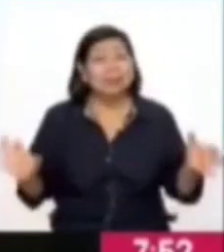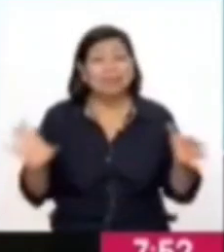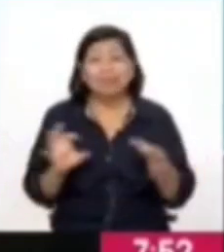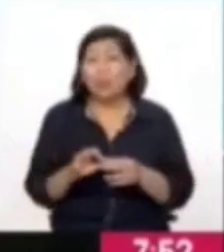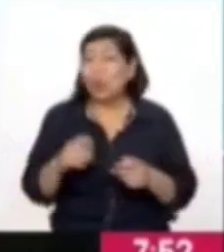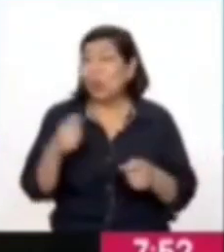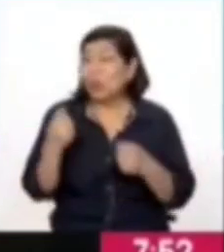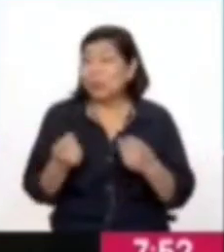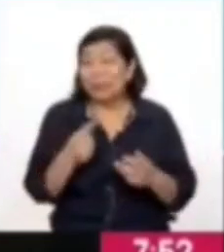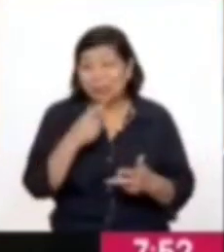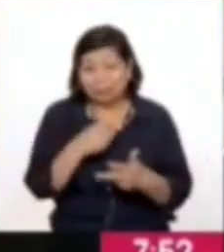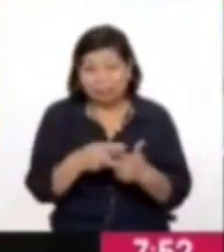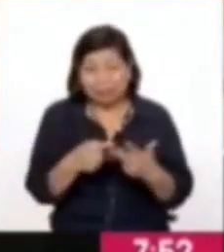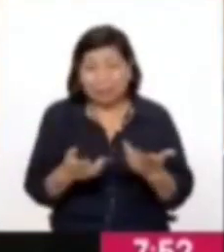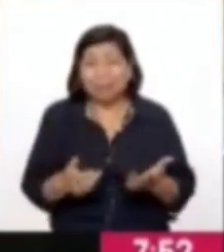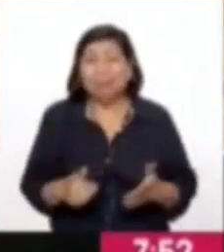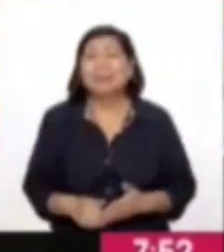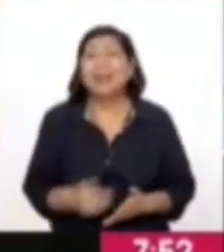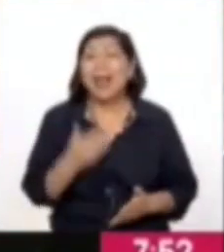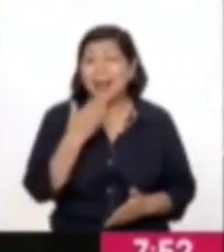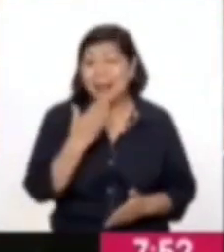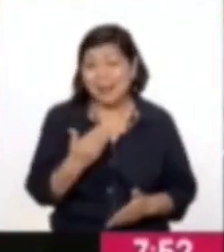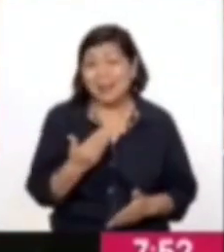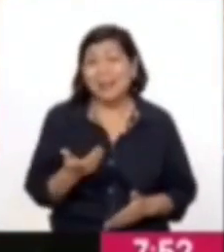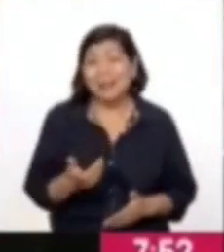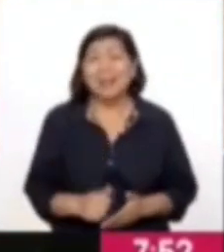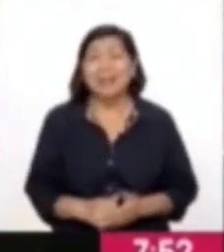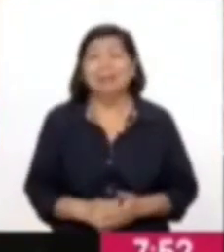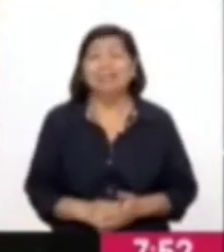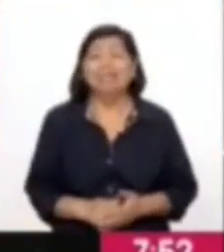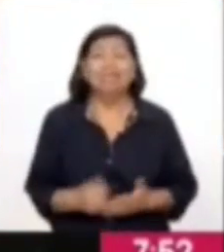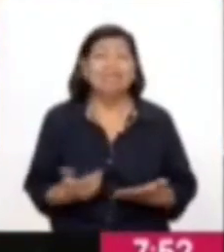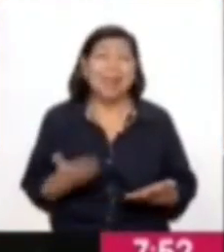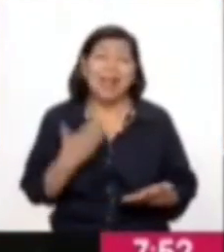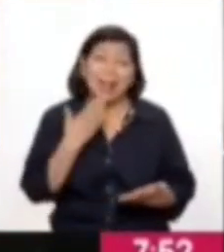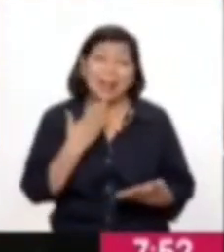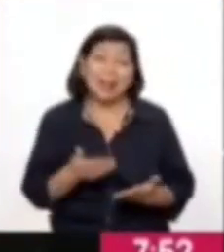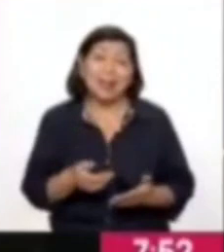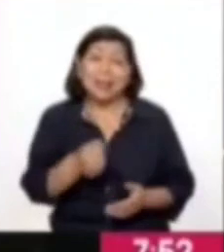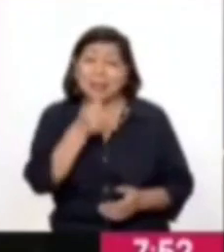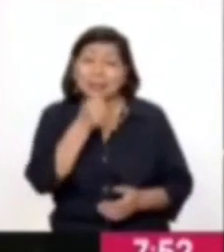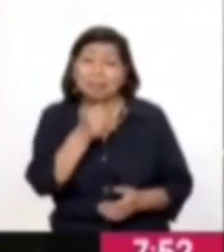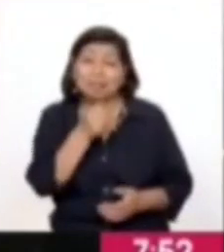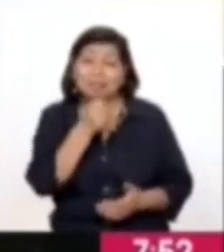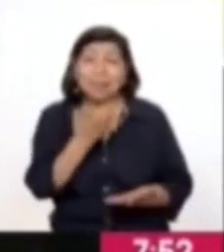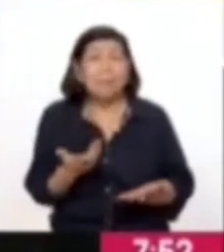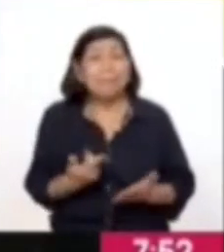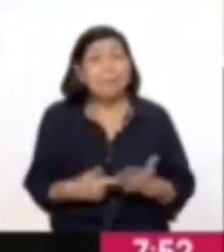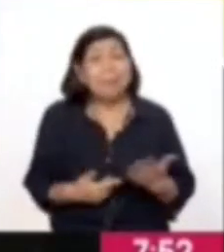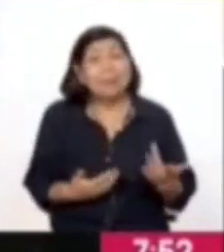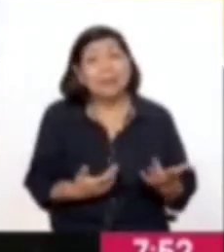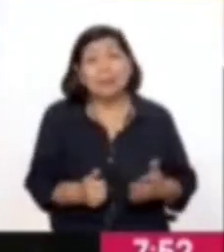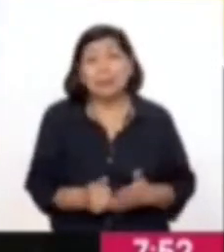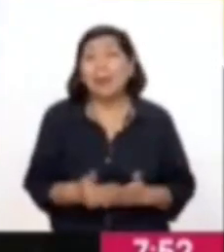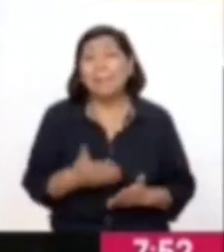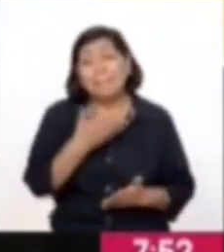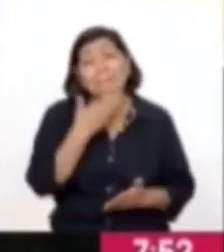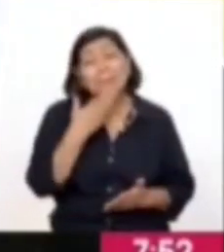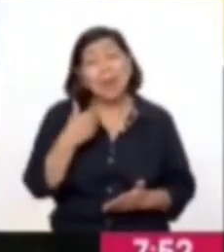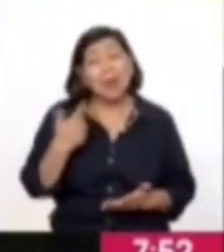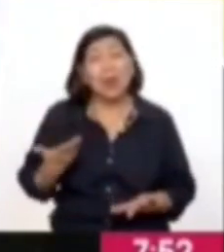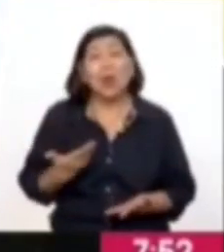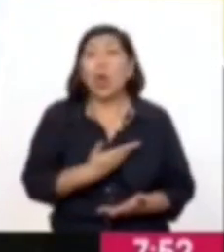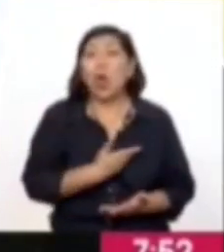y el turismo, como lo señalaba Alan Watkin. Muy amable, señor Watkin. Bueno, muchas gracias por la entrevista y espero pues que esta situación mejore,